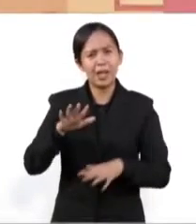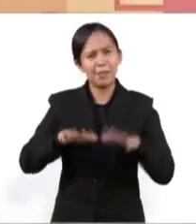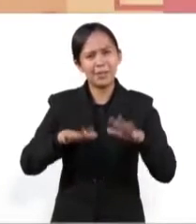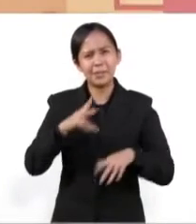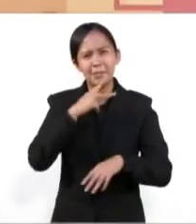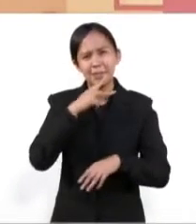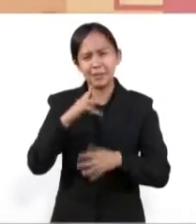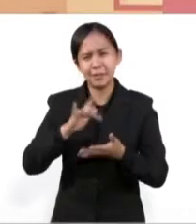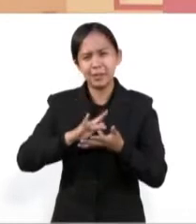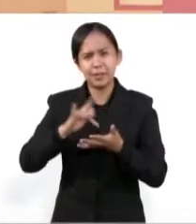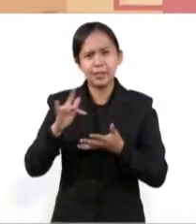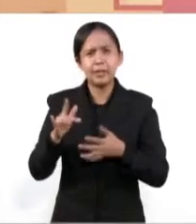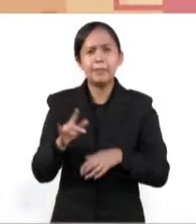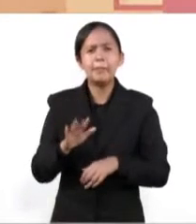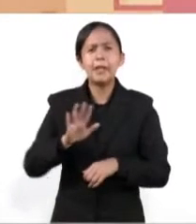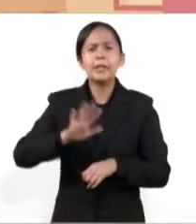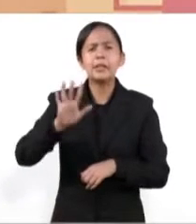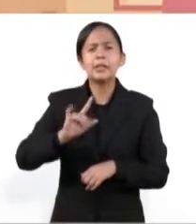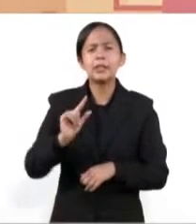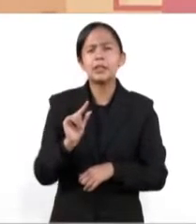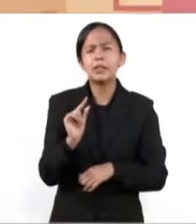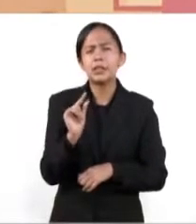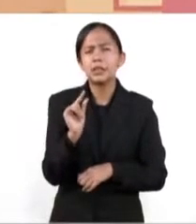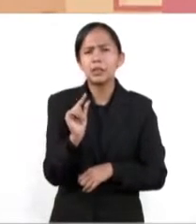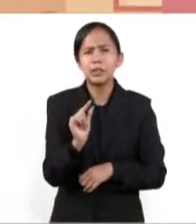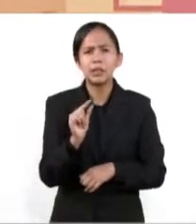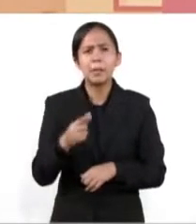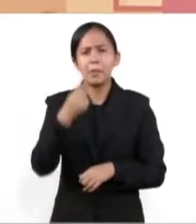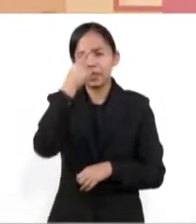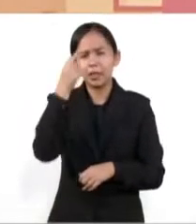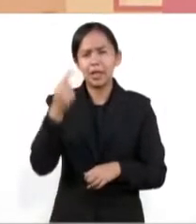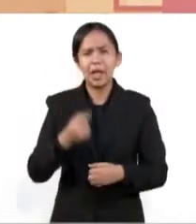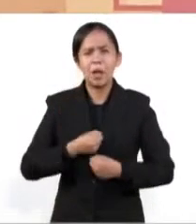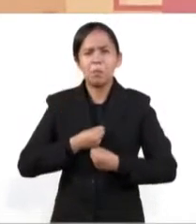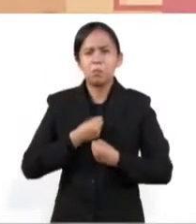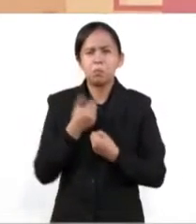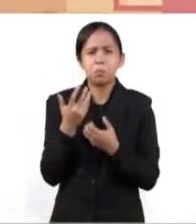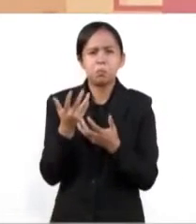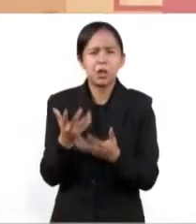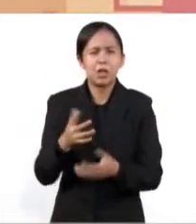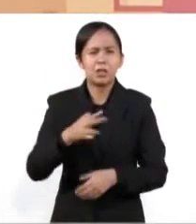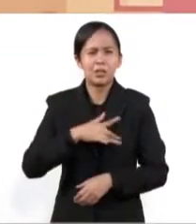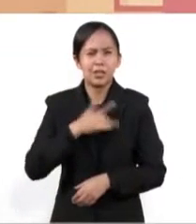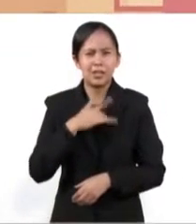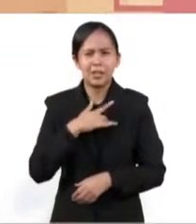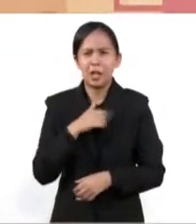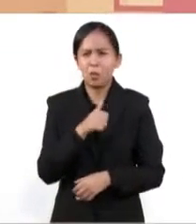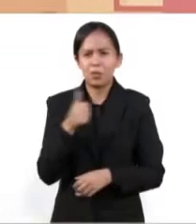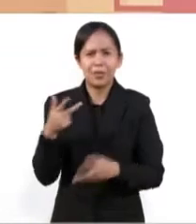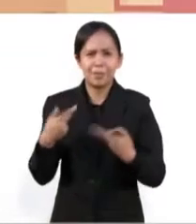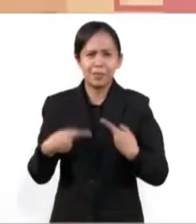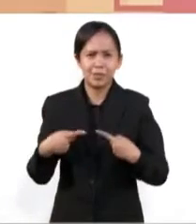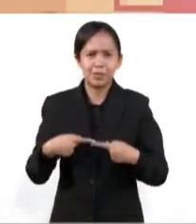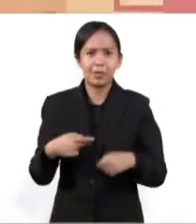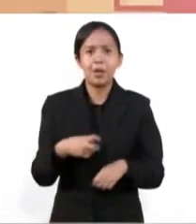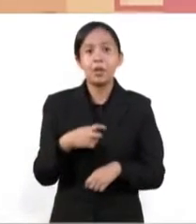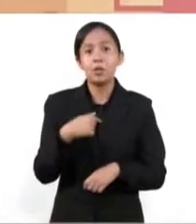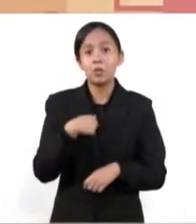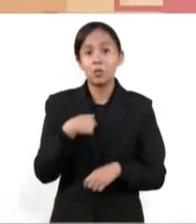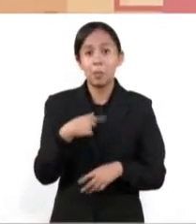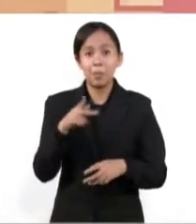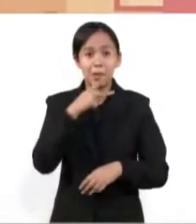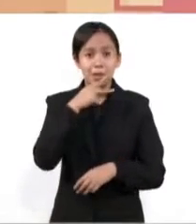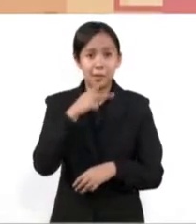palabra gracias resulta pequeña para expresar el sentimiento que se puede tener hacia alguien. De hecho, no encuentro